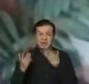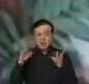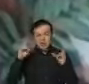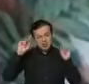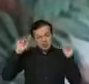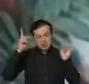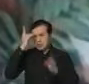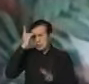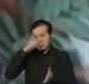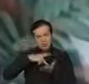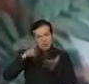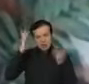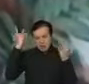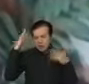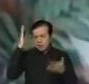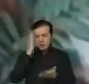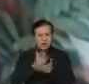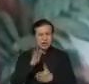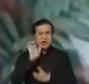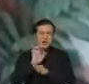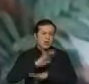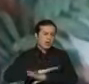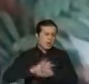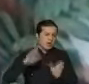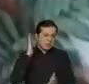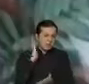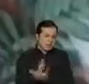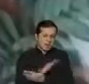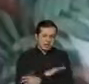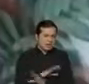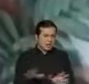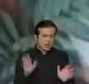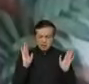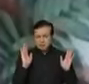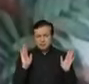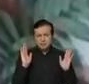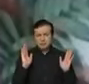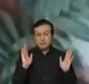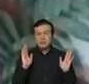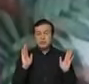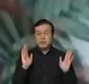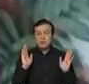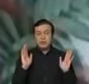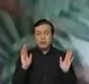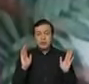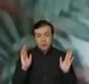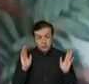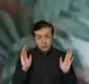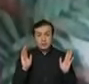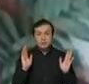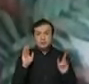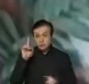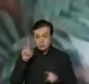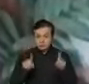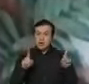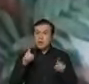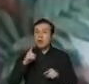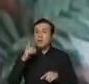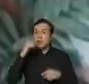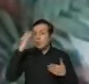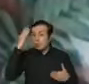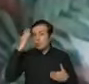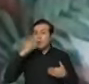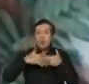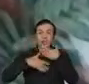no pagamos a nadie, no nos importa, el Ecuador no va a poner nada por encima de la deuda. cómo planteaban algunos políticos